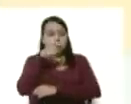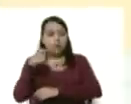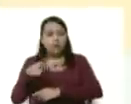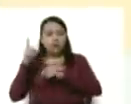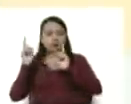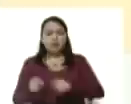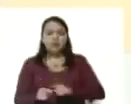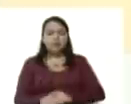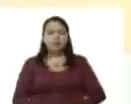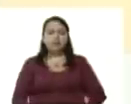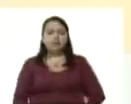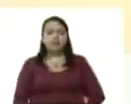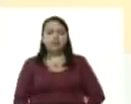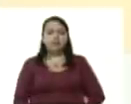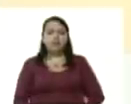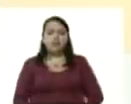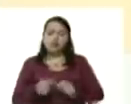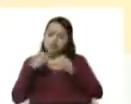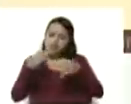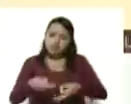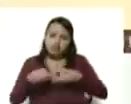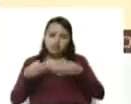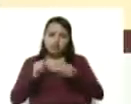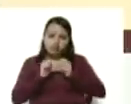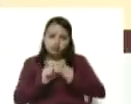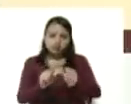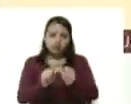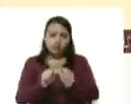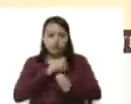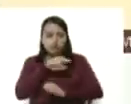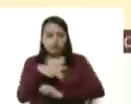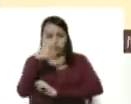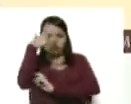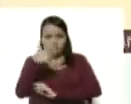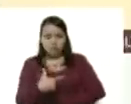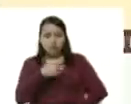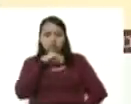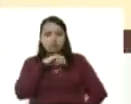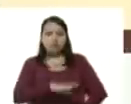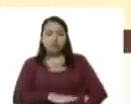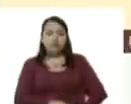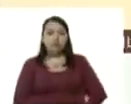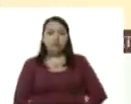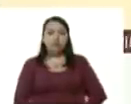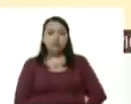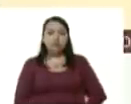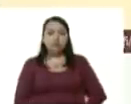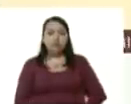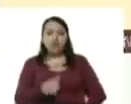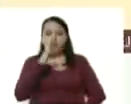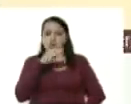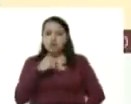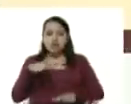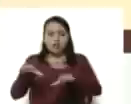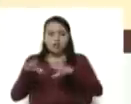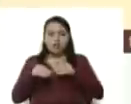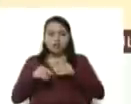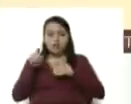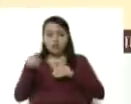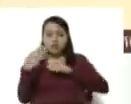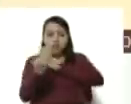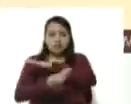Guyana. Mantener siempre nuestra posición histórica, desconocer esta